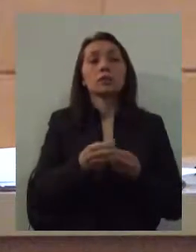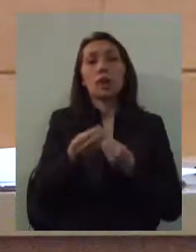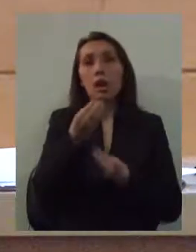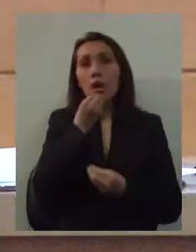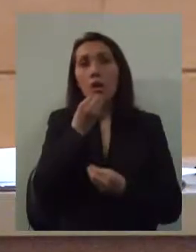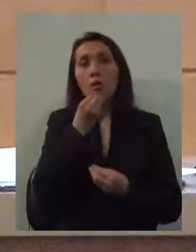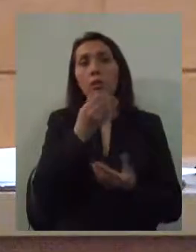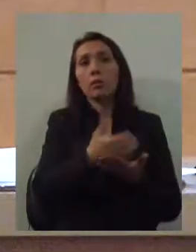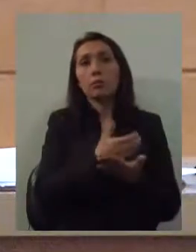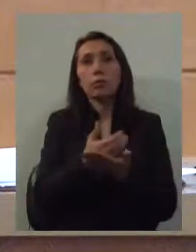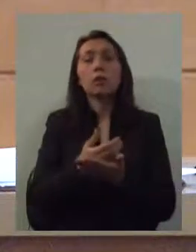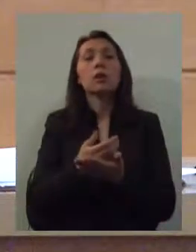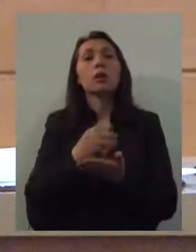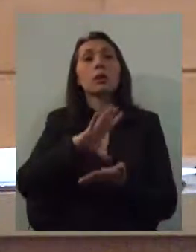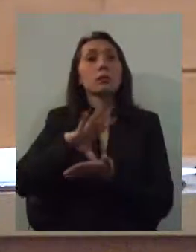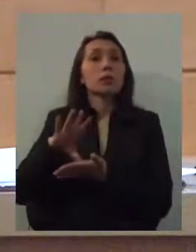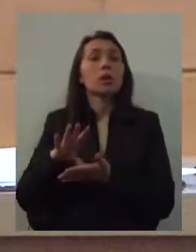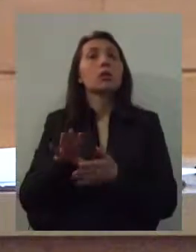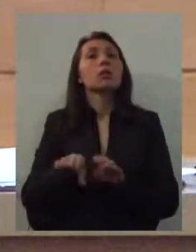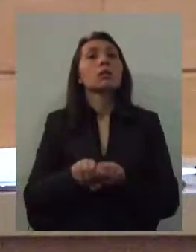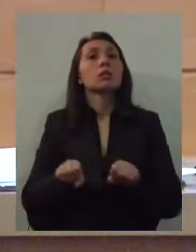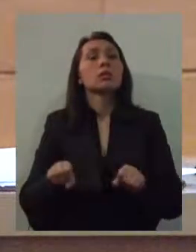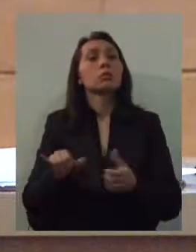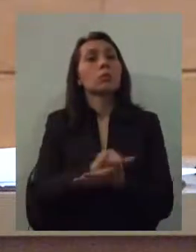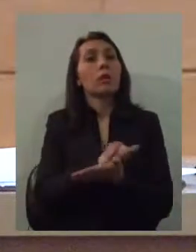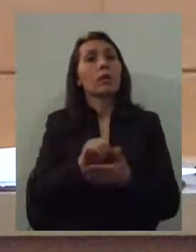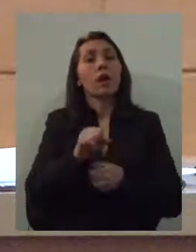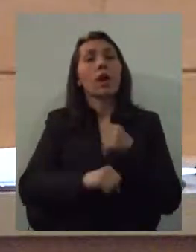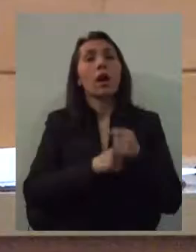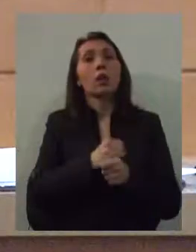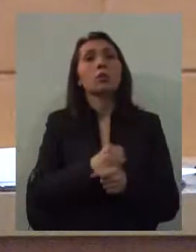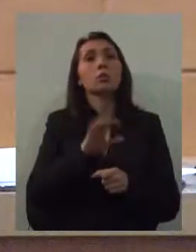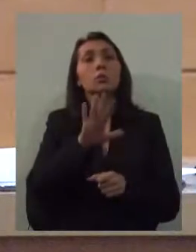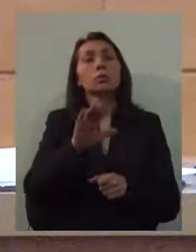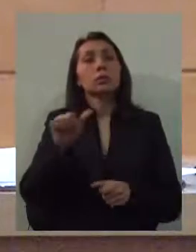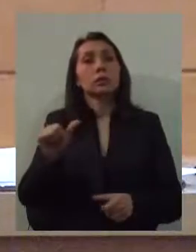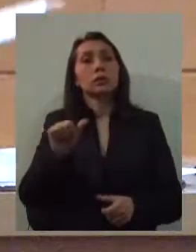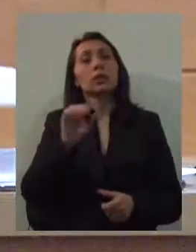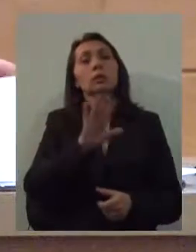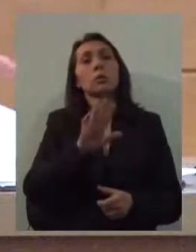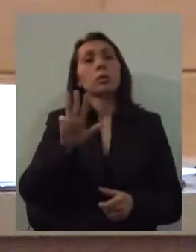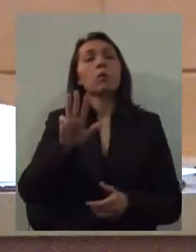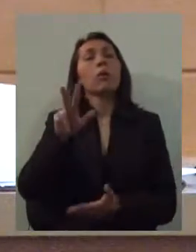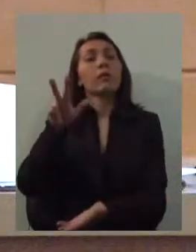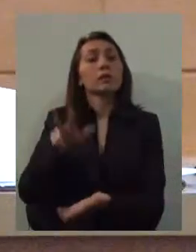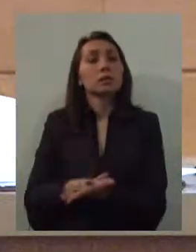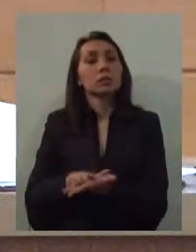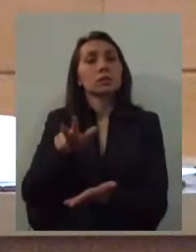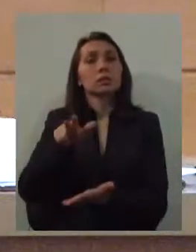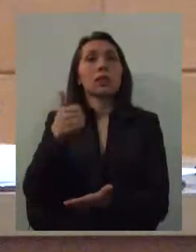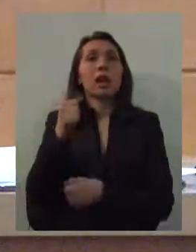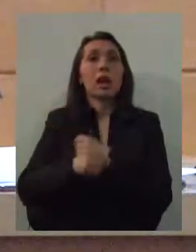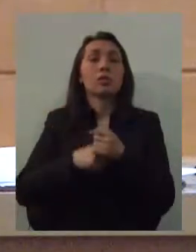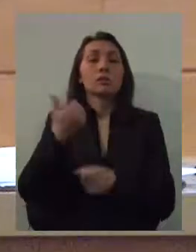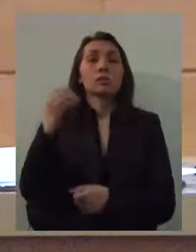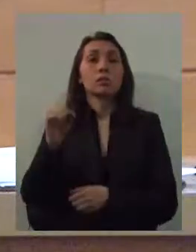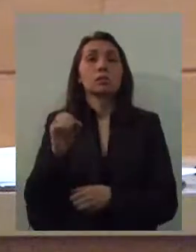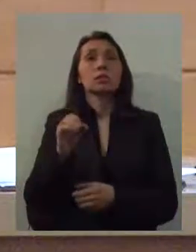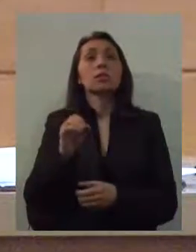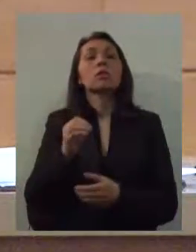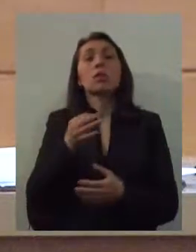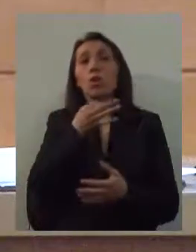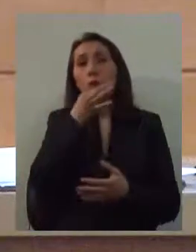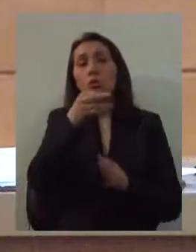en el Extranjero, suscrita también en Nueva York el año 56, 59, ratificada el año 60. Y las normas aludidas